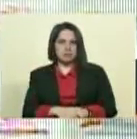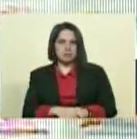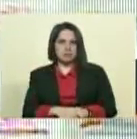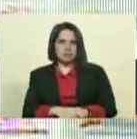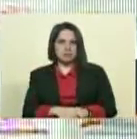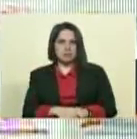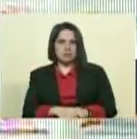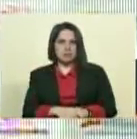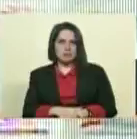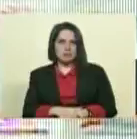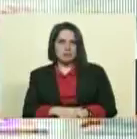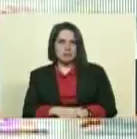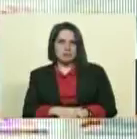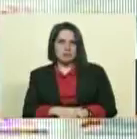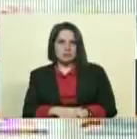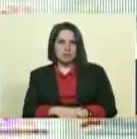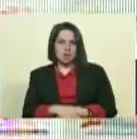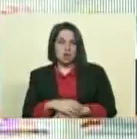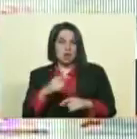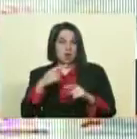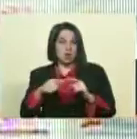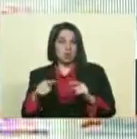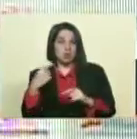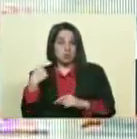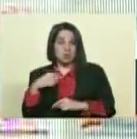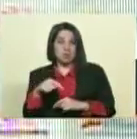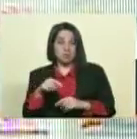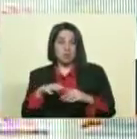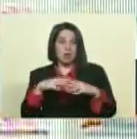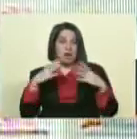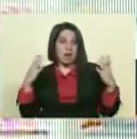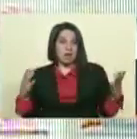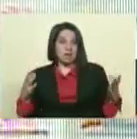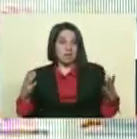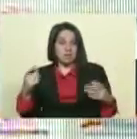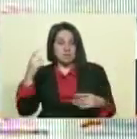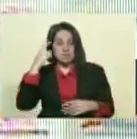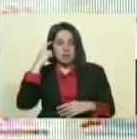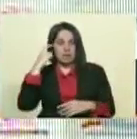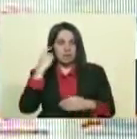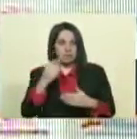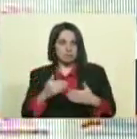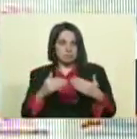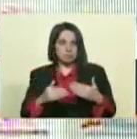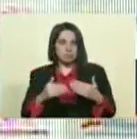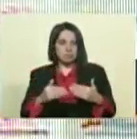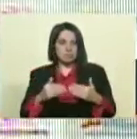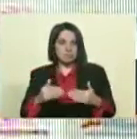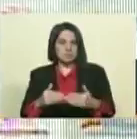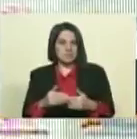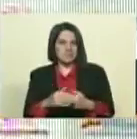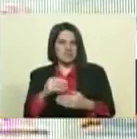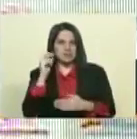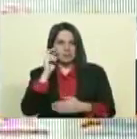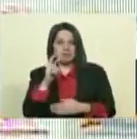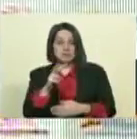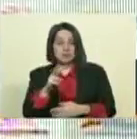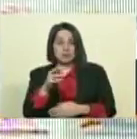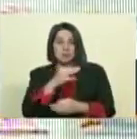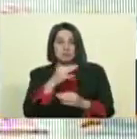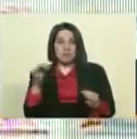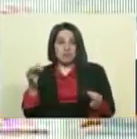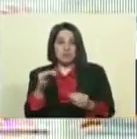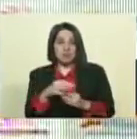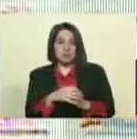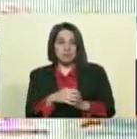el reto que tenemos es gigantesco. Saber que hemos avanzado. Saber muy bien que tenemos la visión correcta,